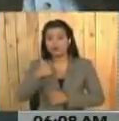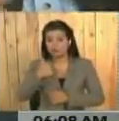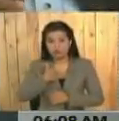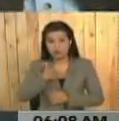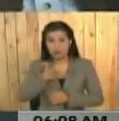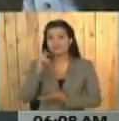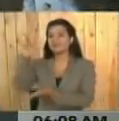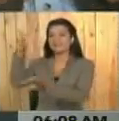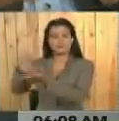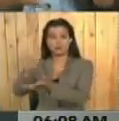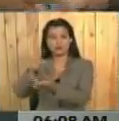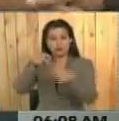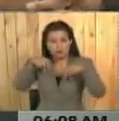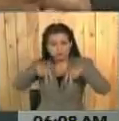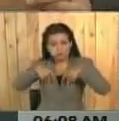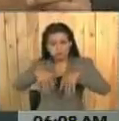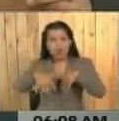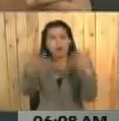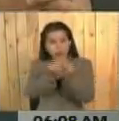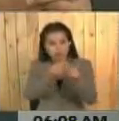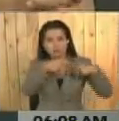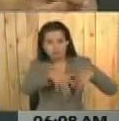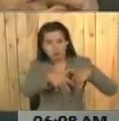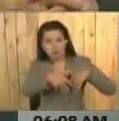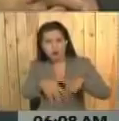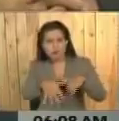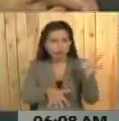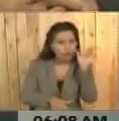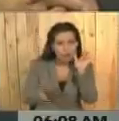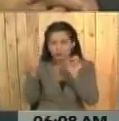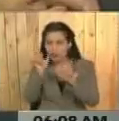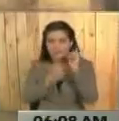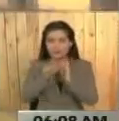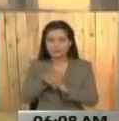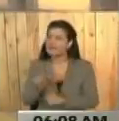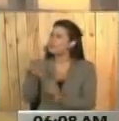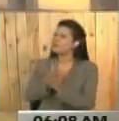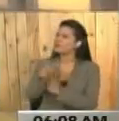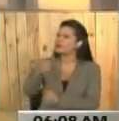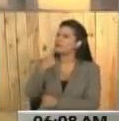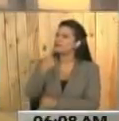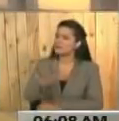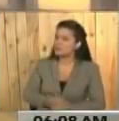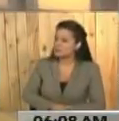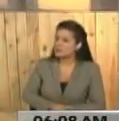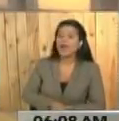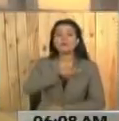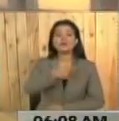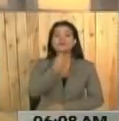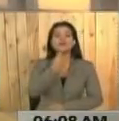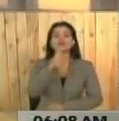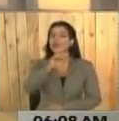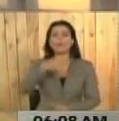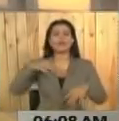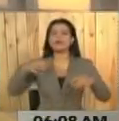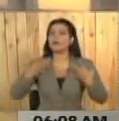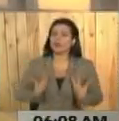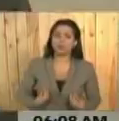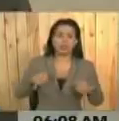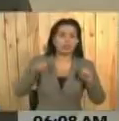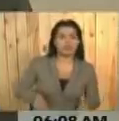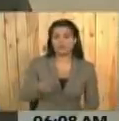estar cominando Pues con ellos en las marchas y escucharlo Qué decía la gente Qué dice lo primero que dice es que no podemos rendirnos